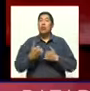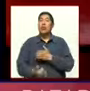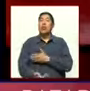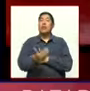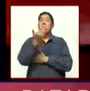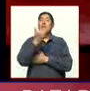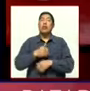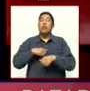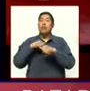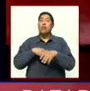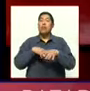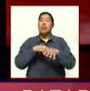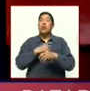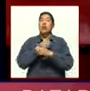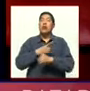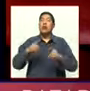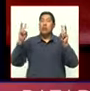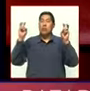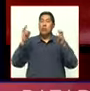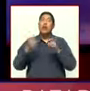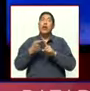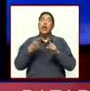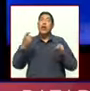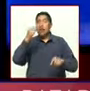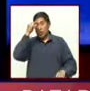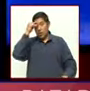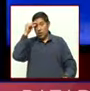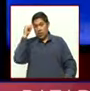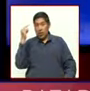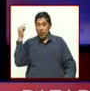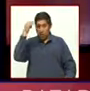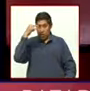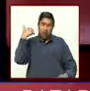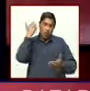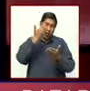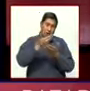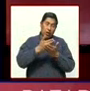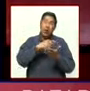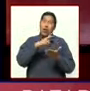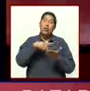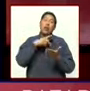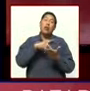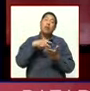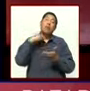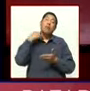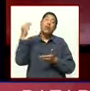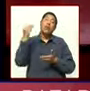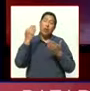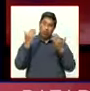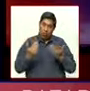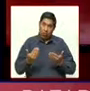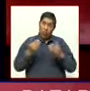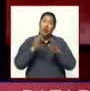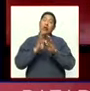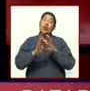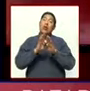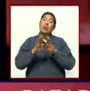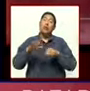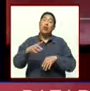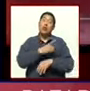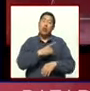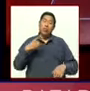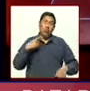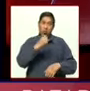con esta marcha de la democracia que ha partido desde la Ciudad del Alto, llegó hasta Plaza Murillo y ahora se instala en puertas de la Asamblea